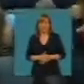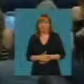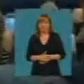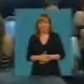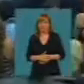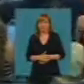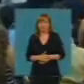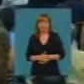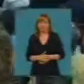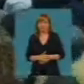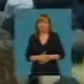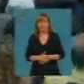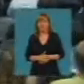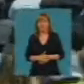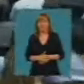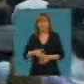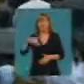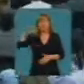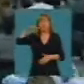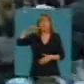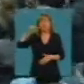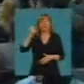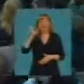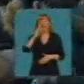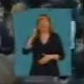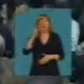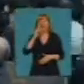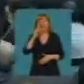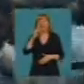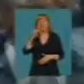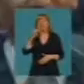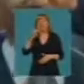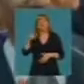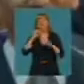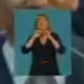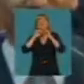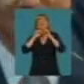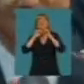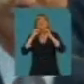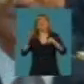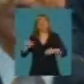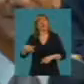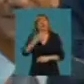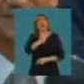Doctor Oscar Isidro José Parrilli, secretario general de la Presidencia de la Nación.